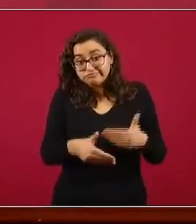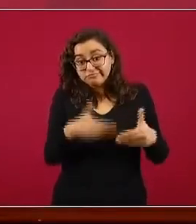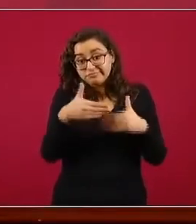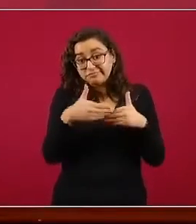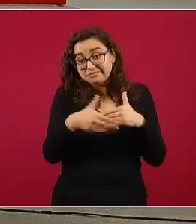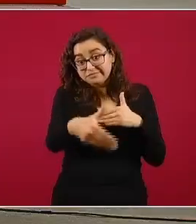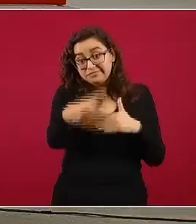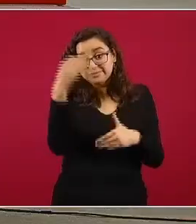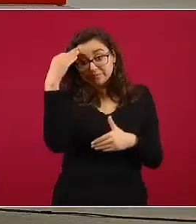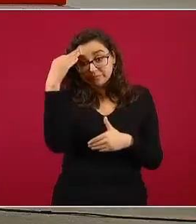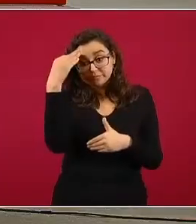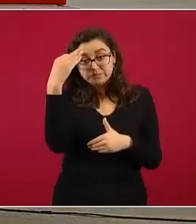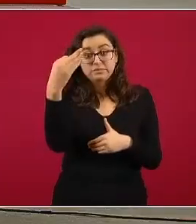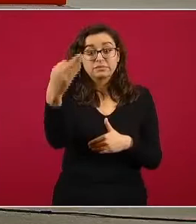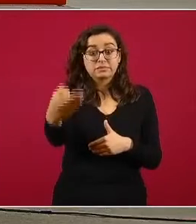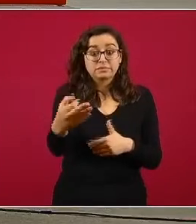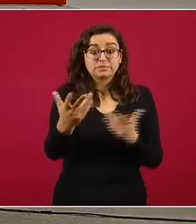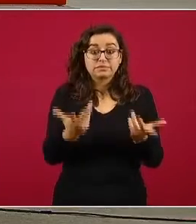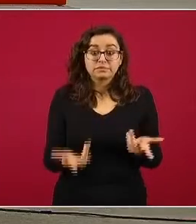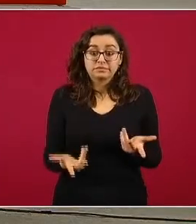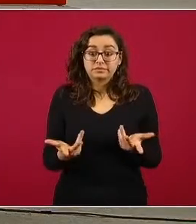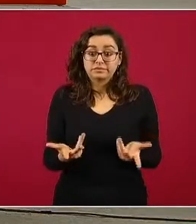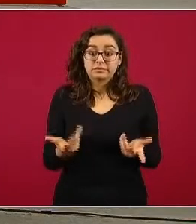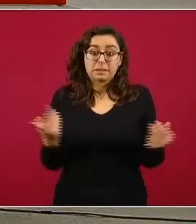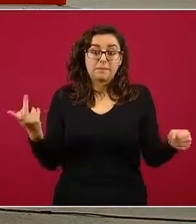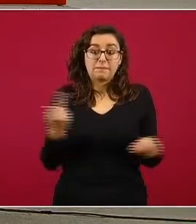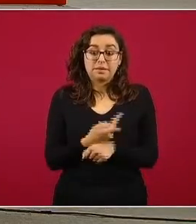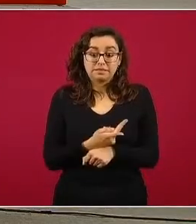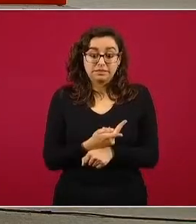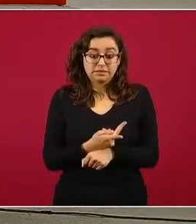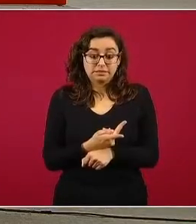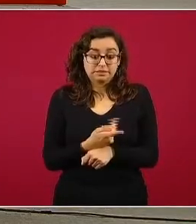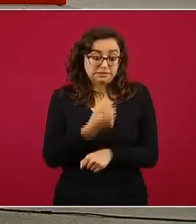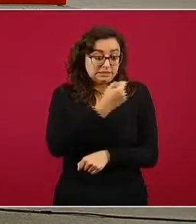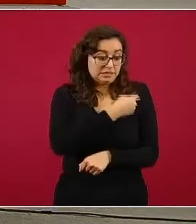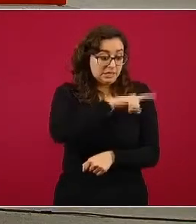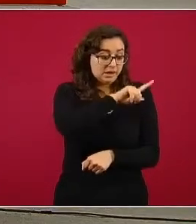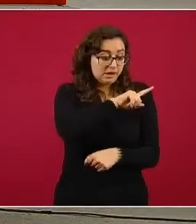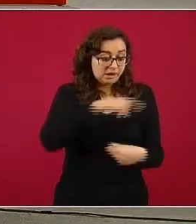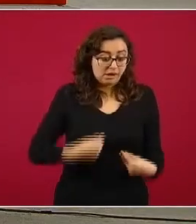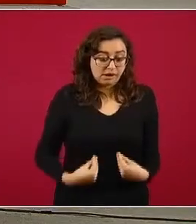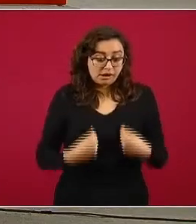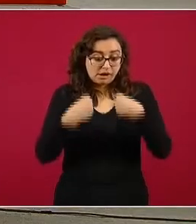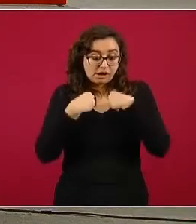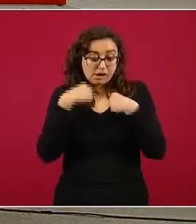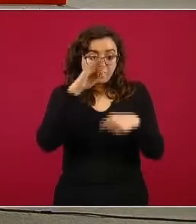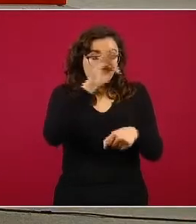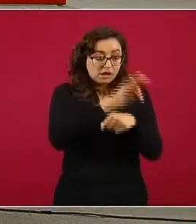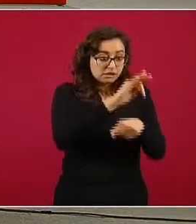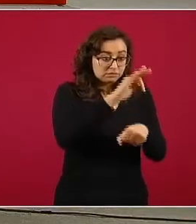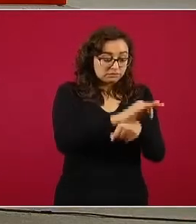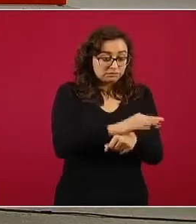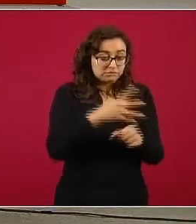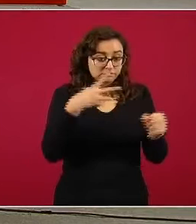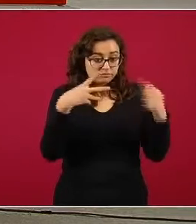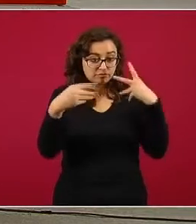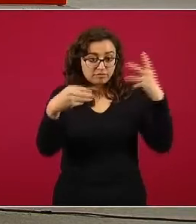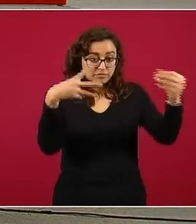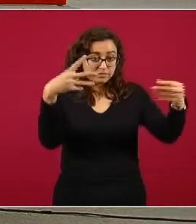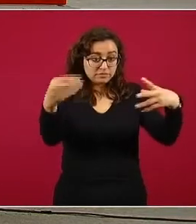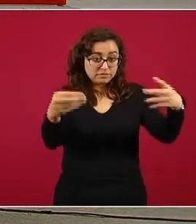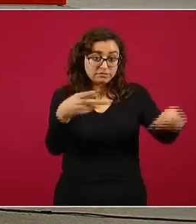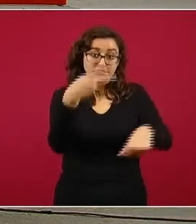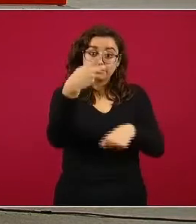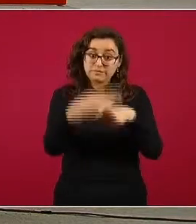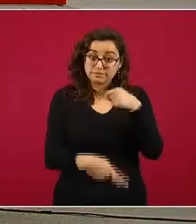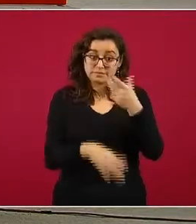vacuna, para proteger la salud y la vida de manera directa, en lo que respecta a los peligros de contagio